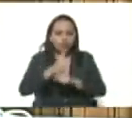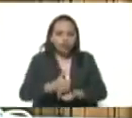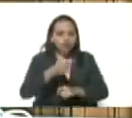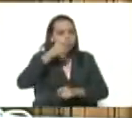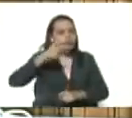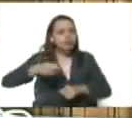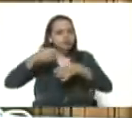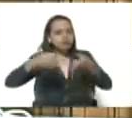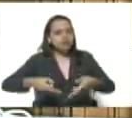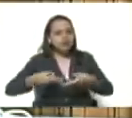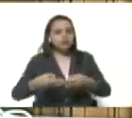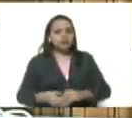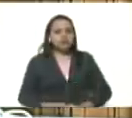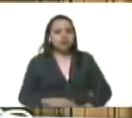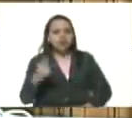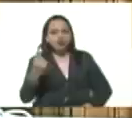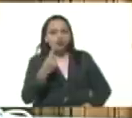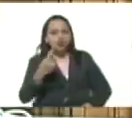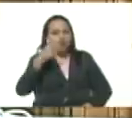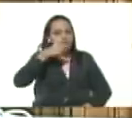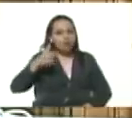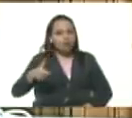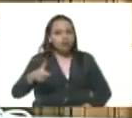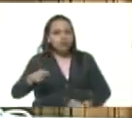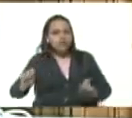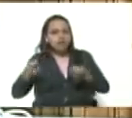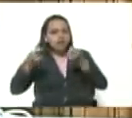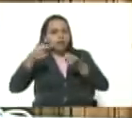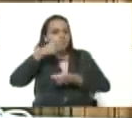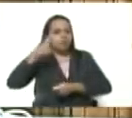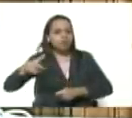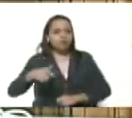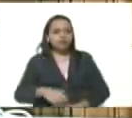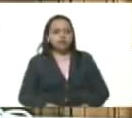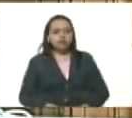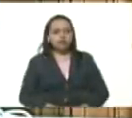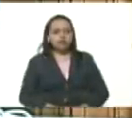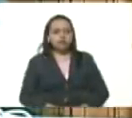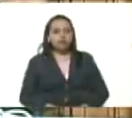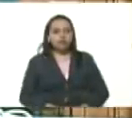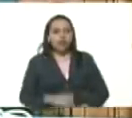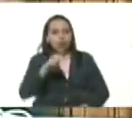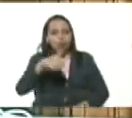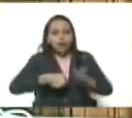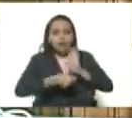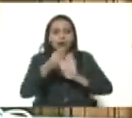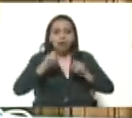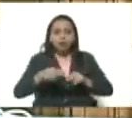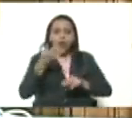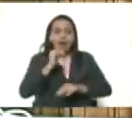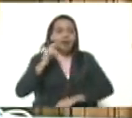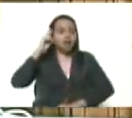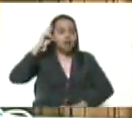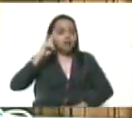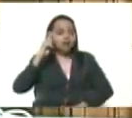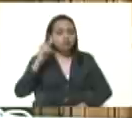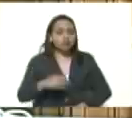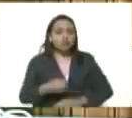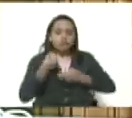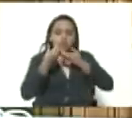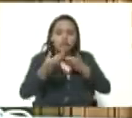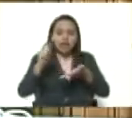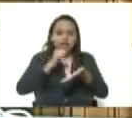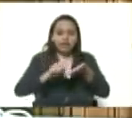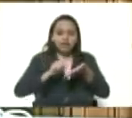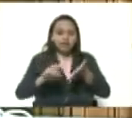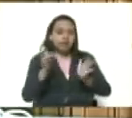pueblo. Solo el pueblo salva al pueblo. Hoy más que nunca tiene razón esa proclama